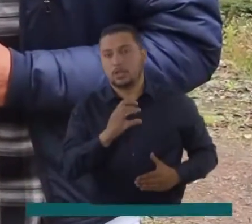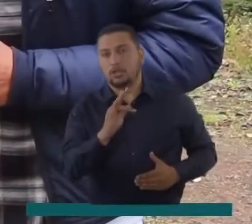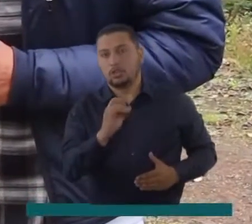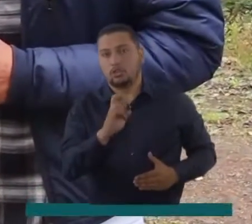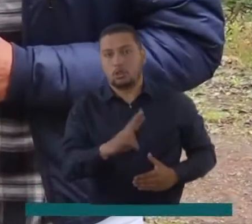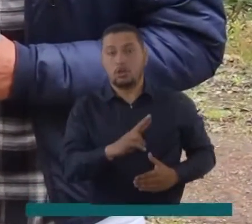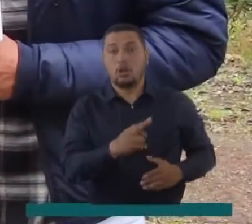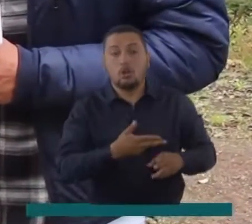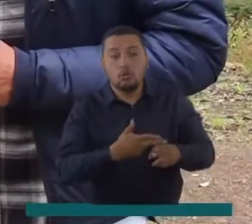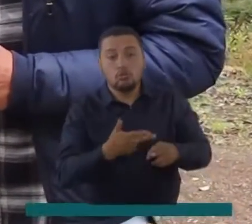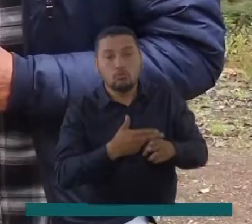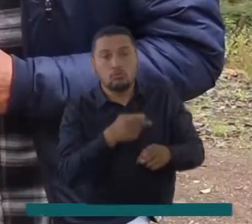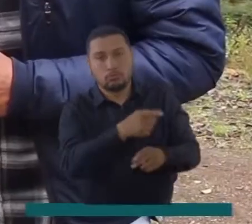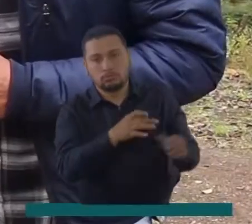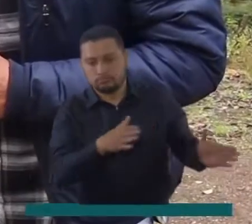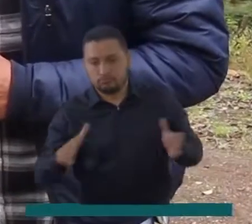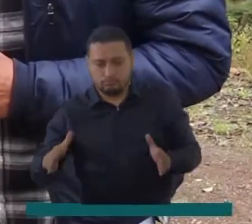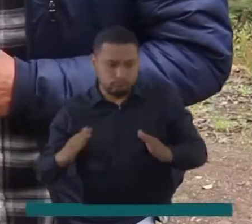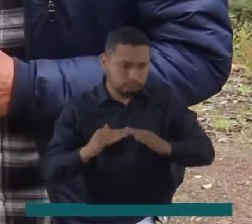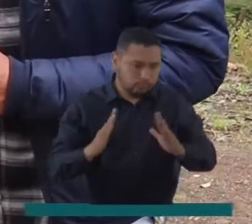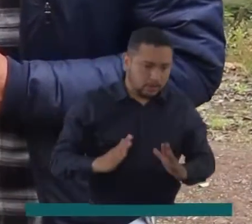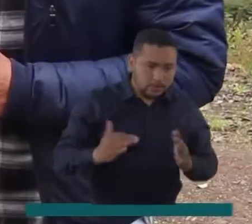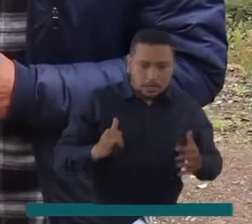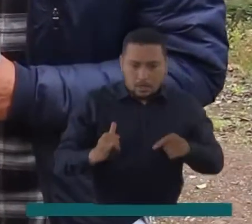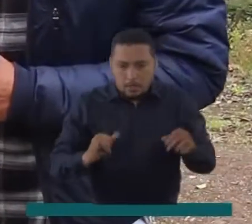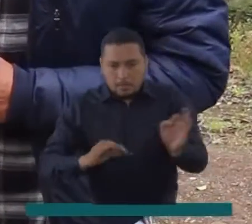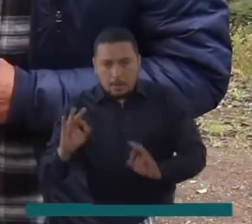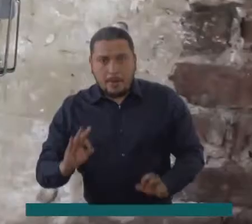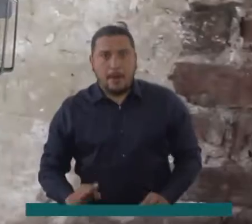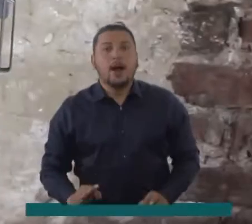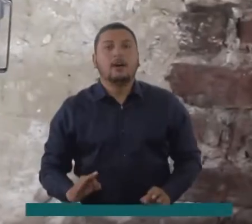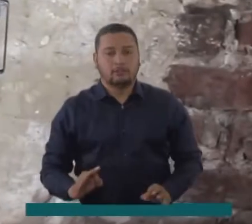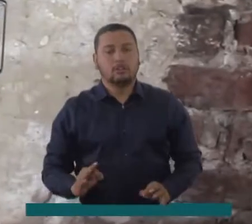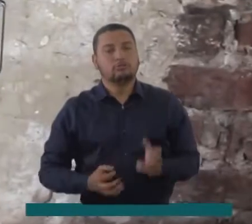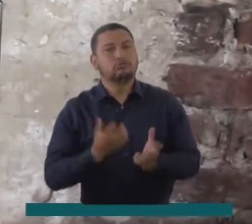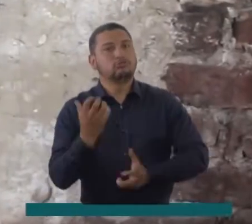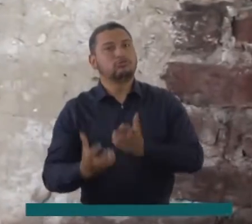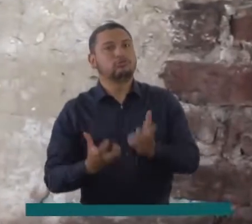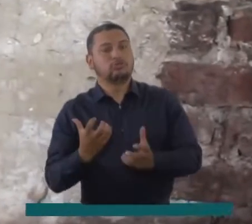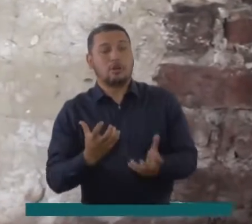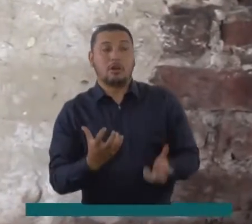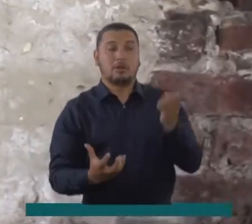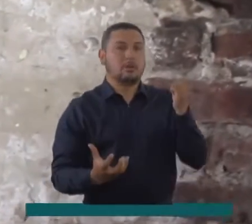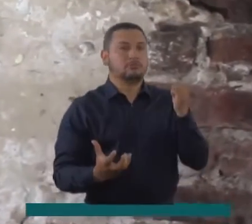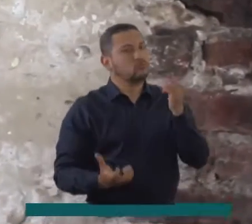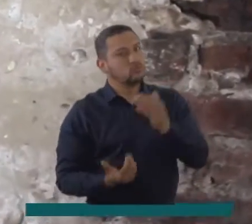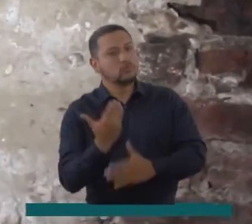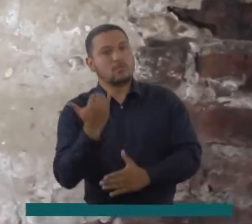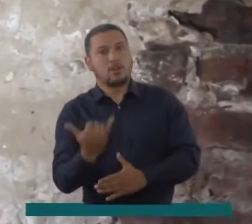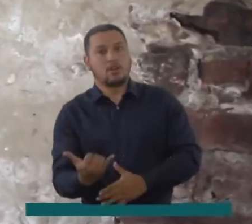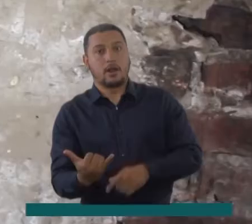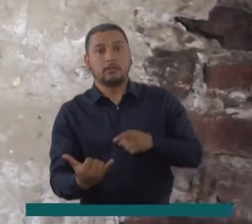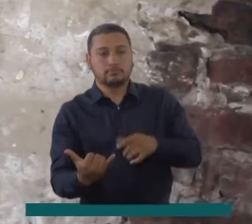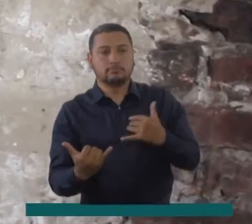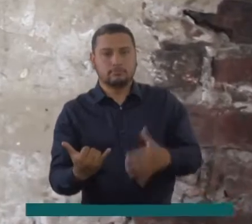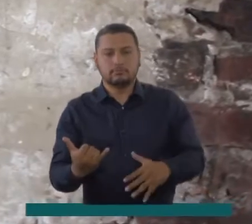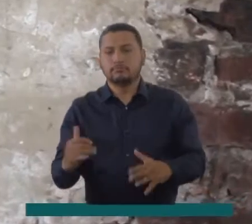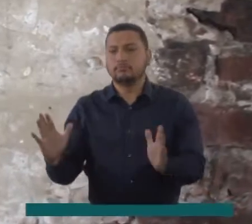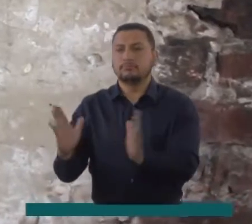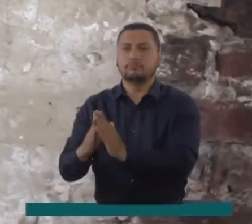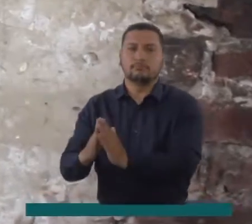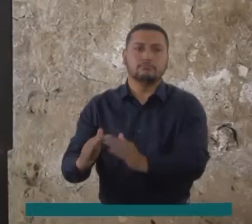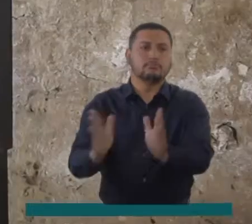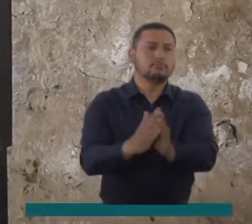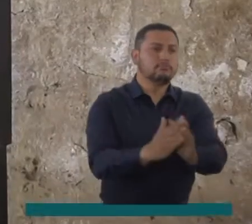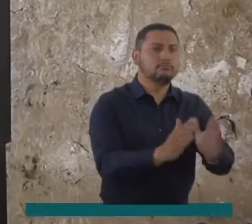en su casa para reemplazar la vieja estufa de leña por la nueva. Estas estufas fueron entregadas a 17 familias campesinas de 3